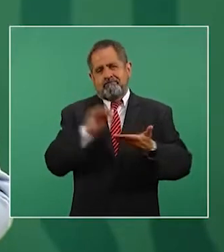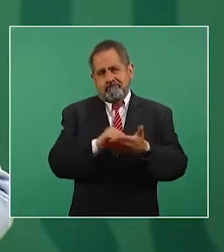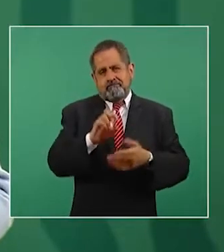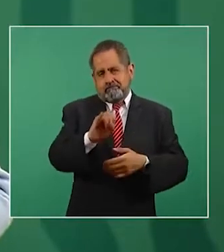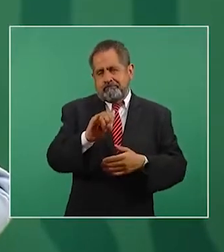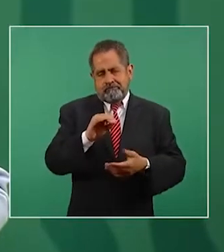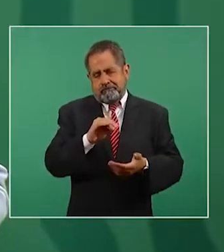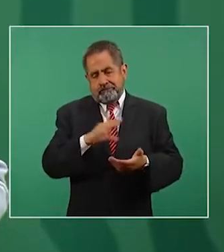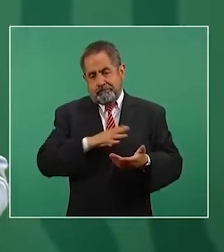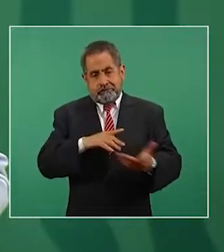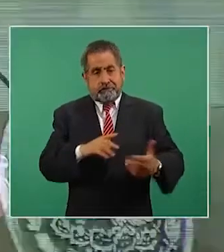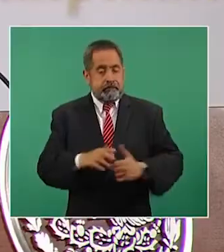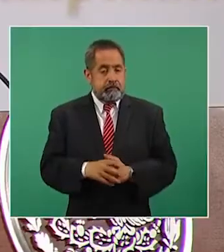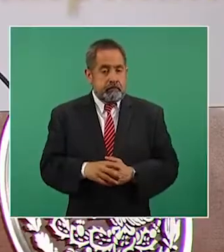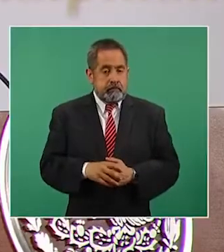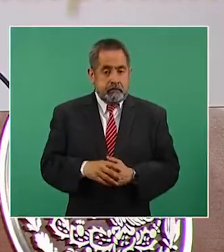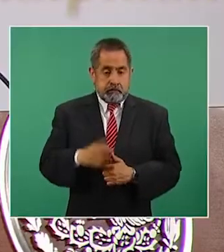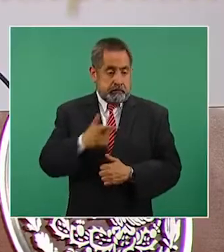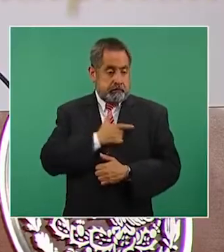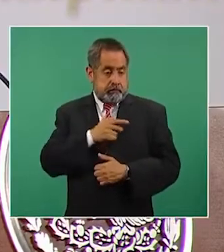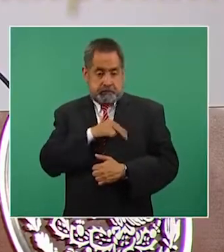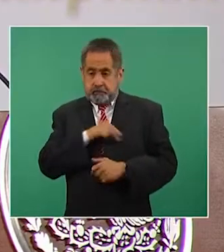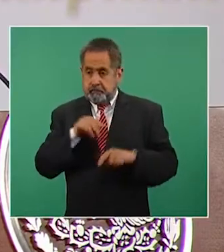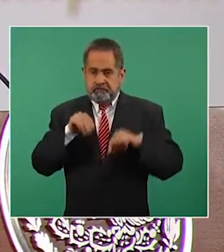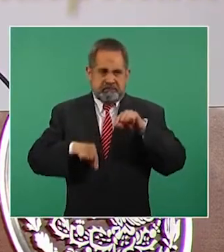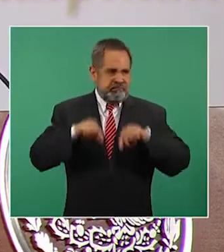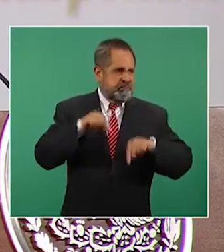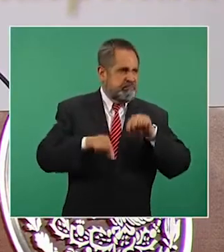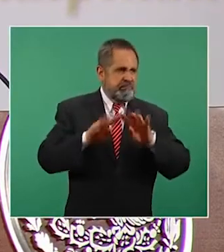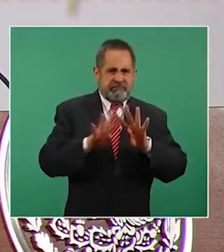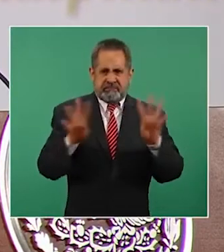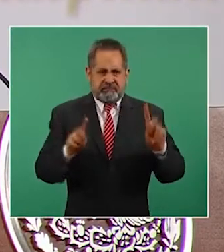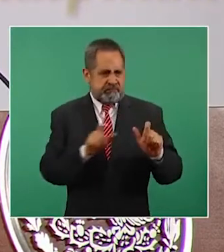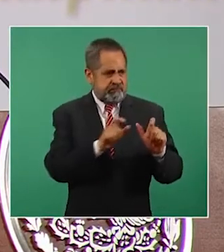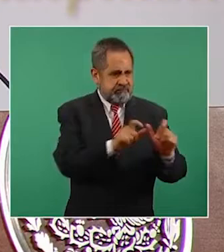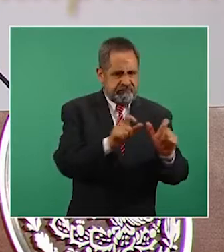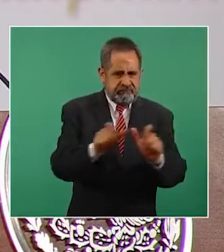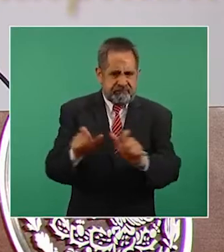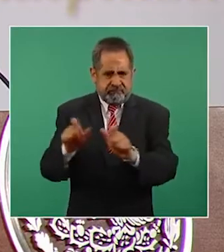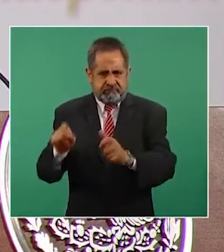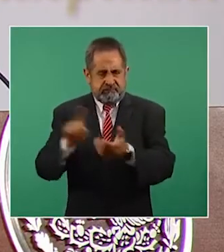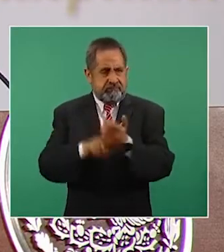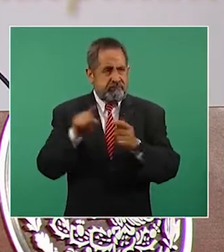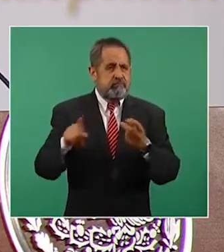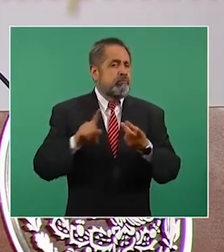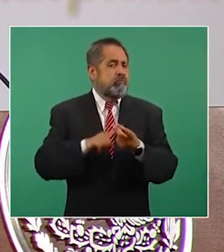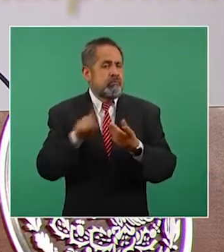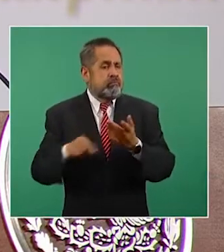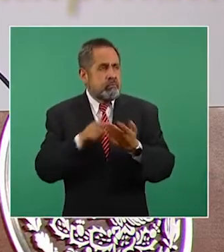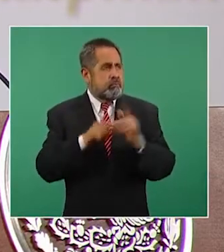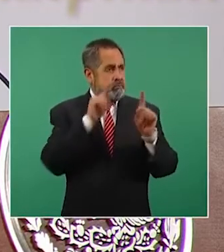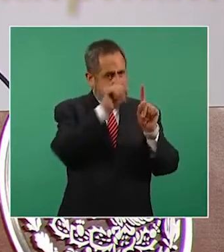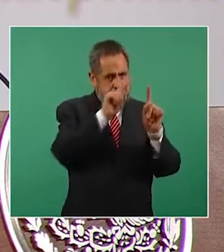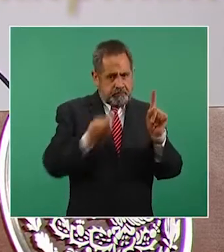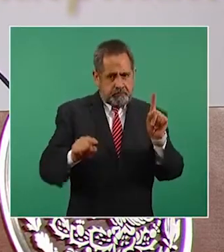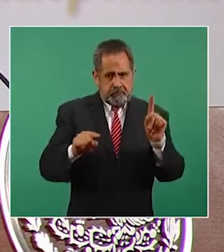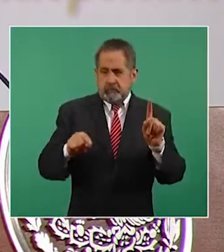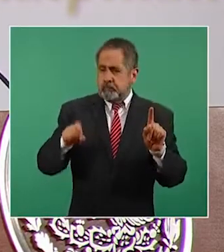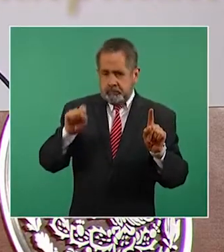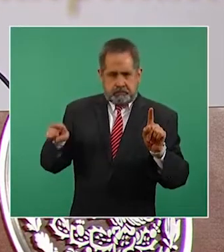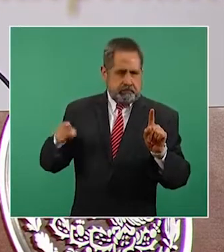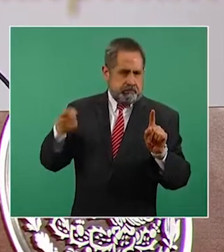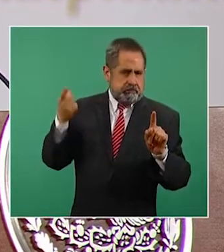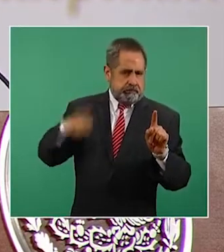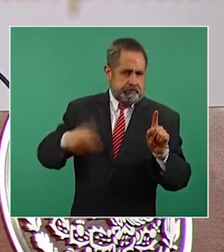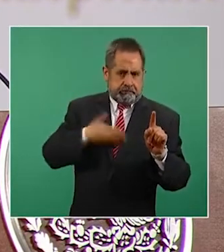reforzar el despliegue de la Guardia Nacional, de mayor coordinación y de focalizar esfuerzos como lo instruyó el